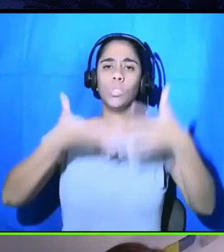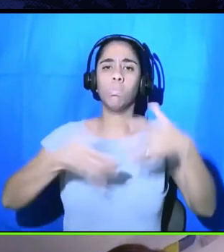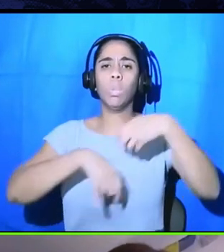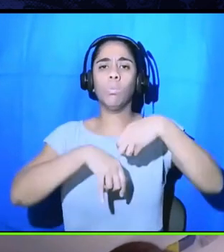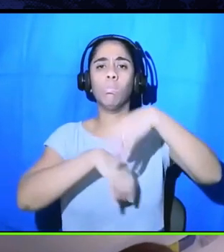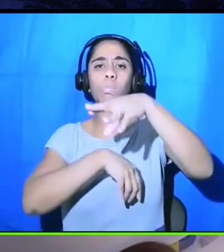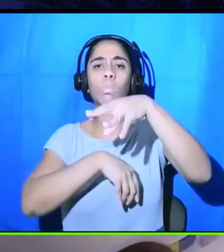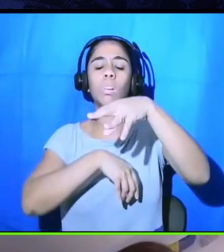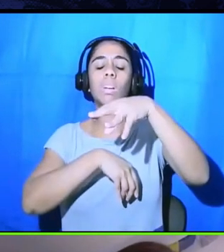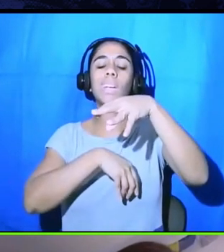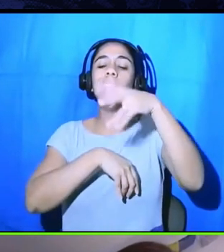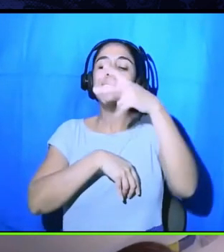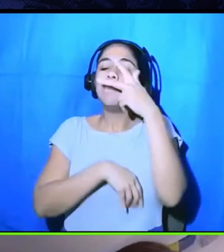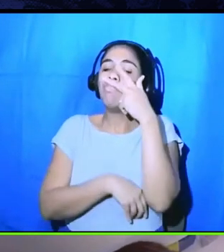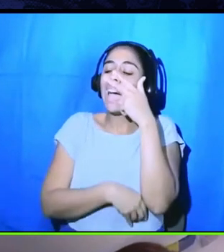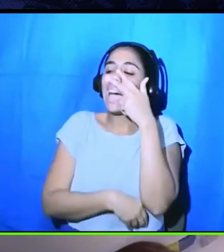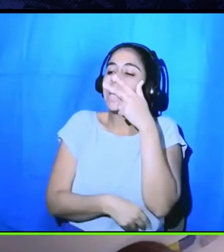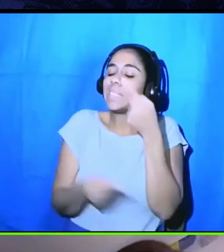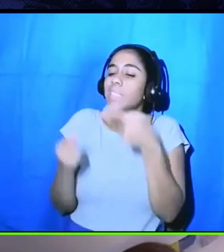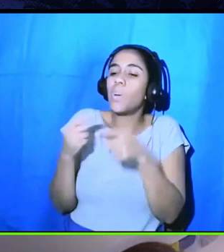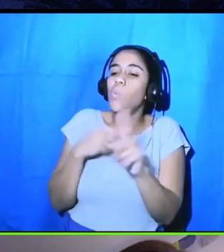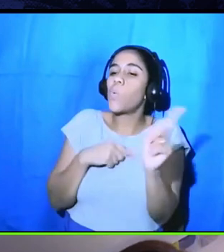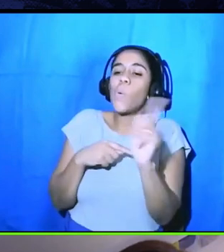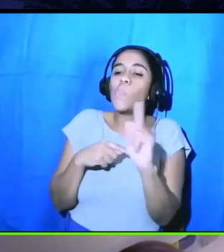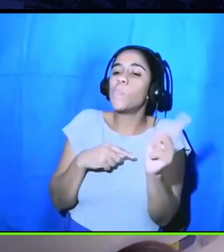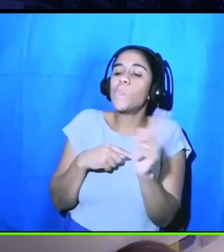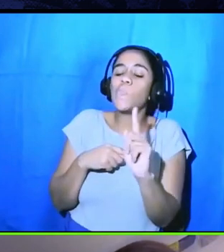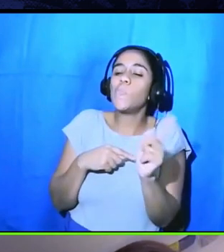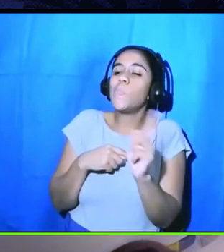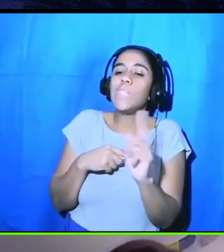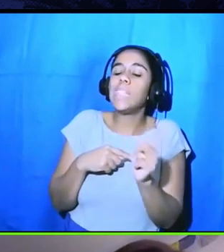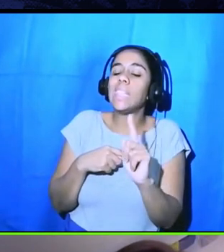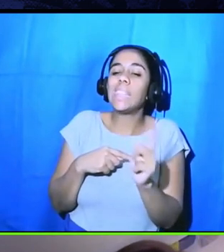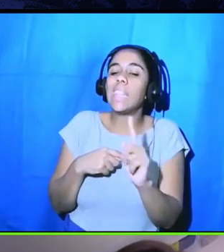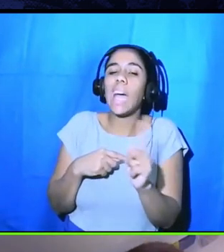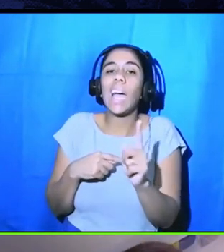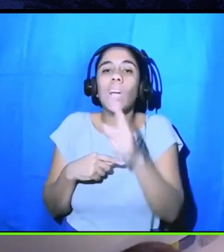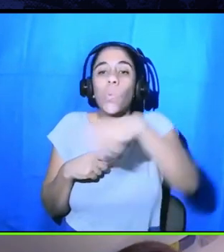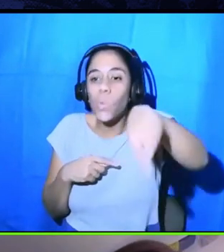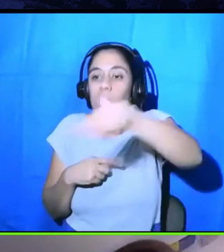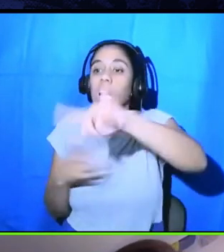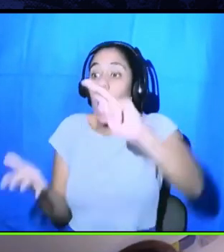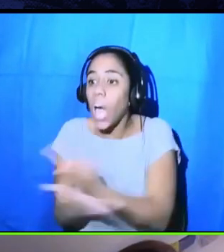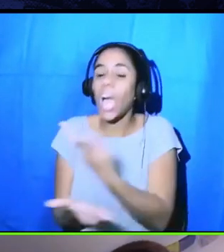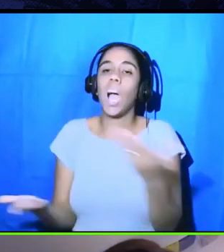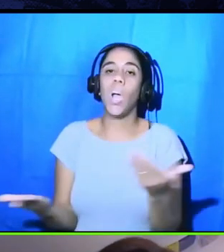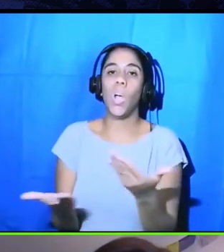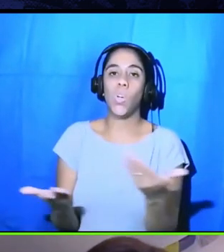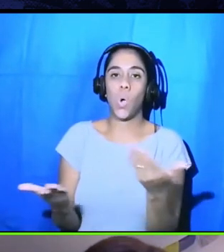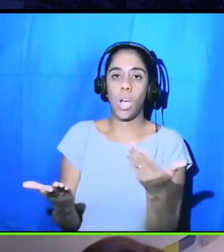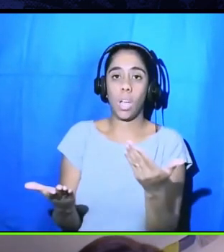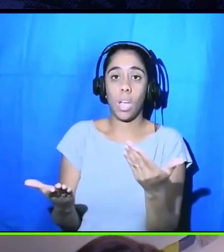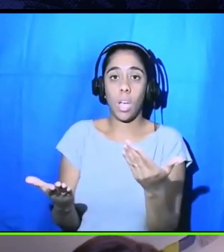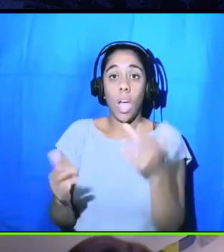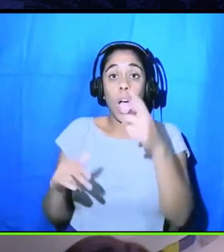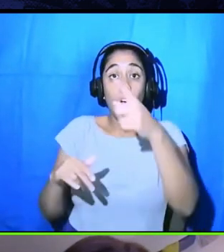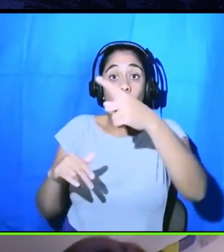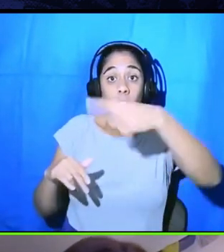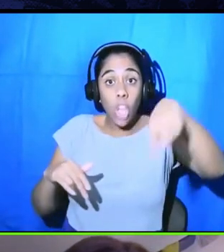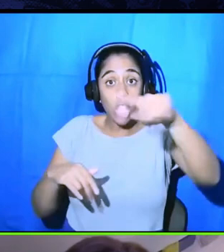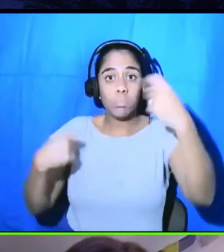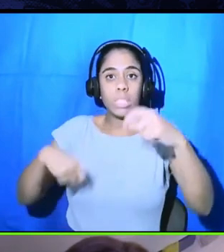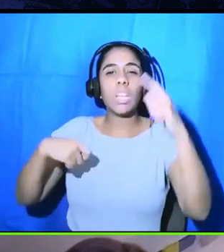especie de puente entre el lugar donde queremos llegar y el lugar donde estamos porque porque si no parece un